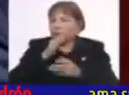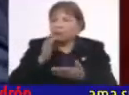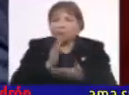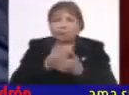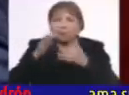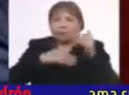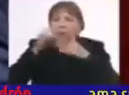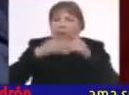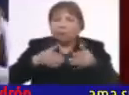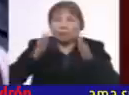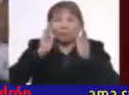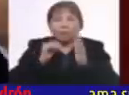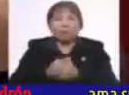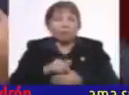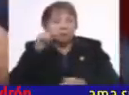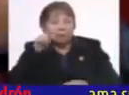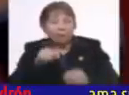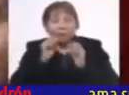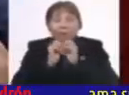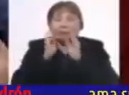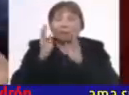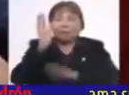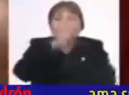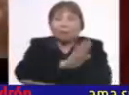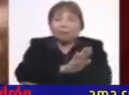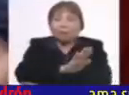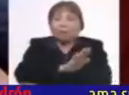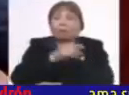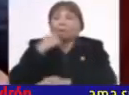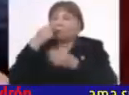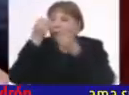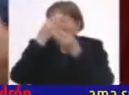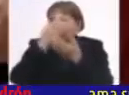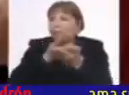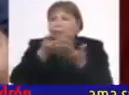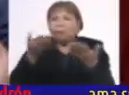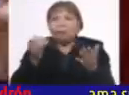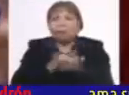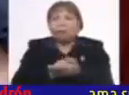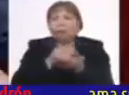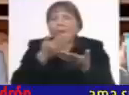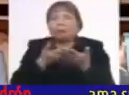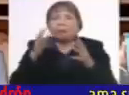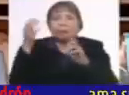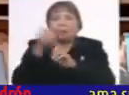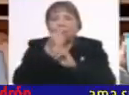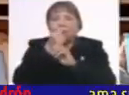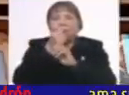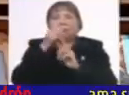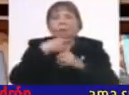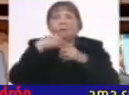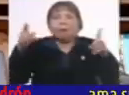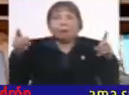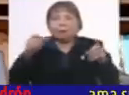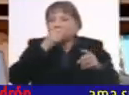al trabajo de la construcción y ese mismo día en hora de la tarde estaba rindiendo cuentas de esta captura a